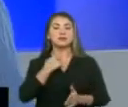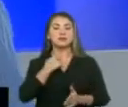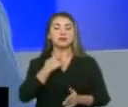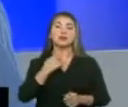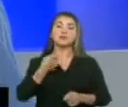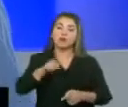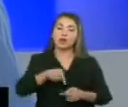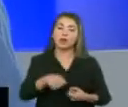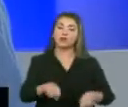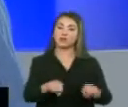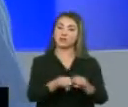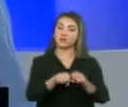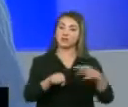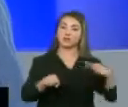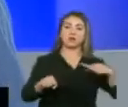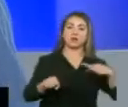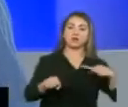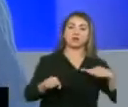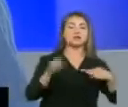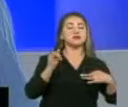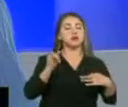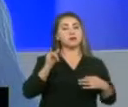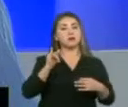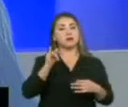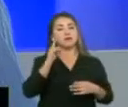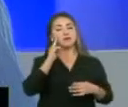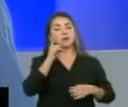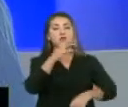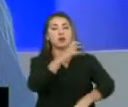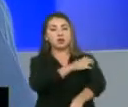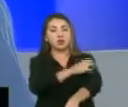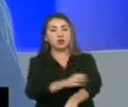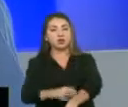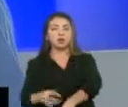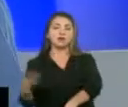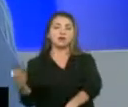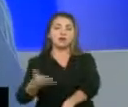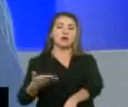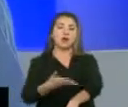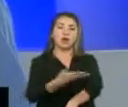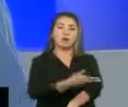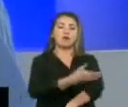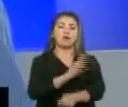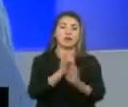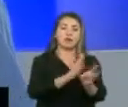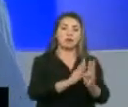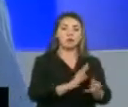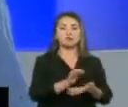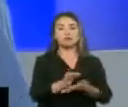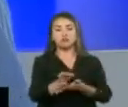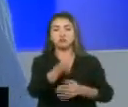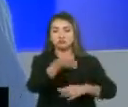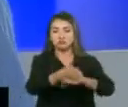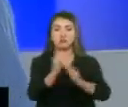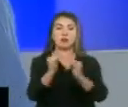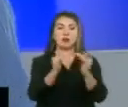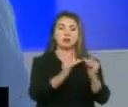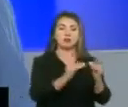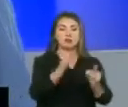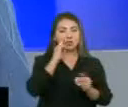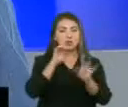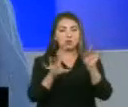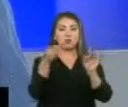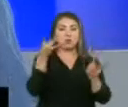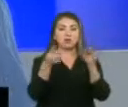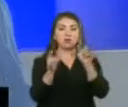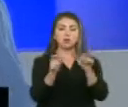volver a conectarse con la ciudadanía, quienes recorremos permanentemente las regiones, quienes estamos en población, estamos en la feria, estamos en la casa de la gente, nos damos cuenta de que la